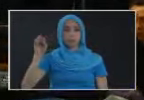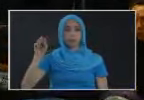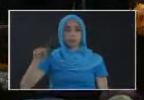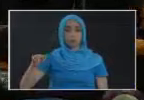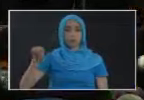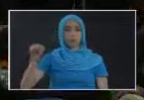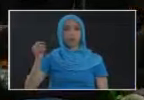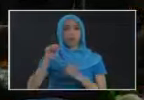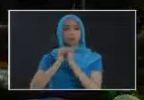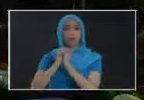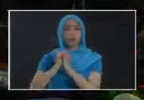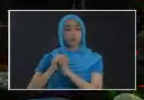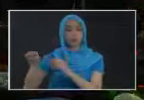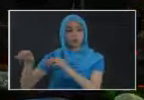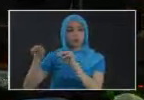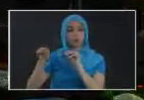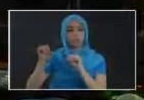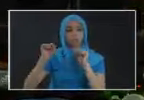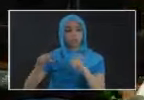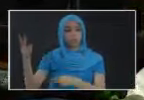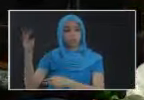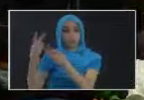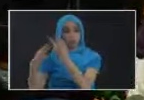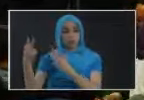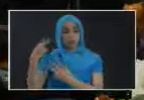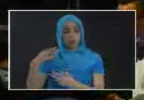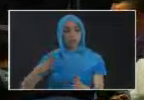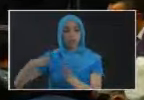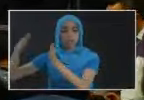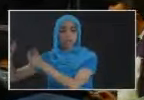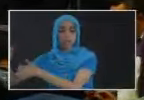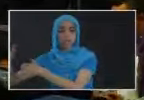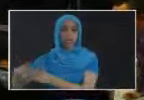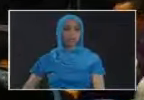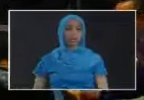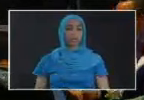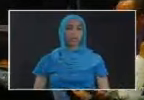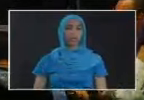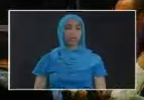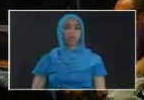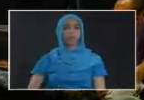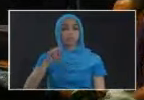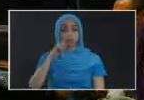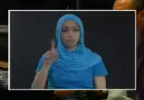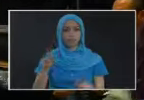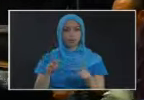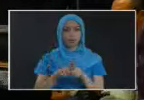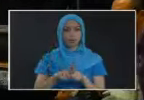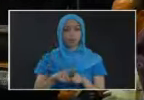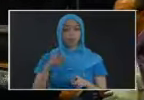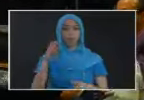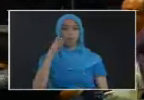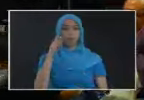si pueden pasar aquí a mi lado izquierdo, vamos a estar orando por ustedes. Al mismo tiempo, los papás de